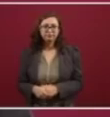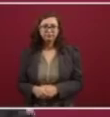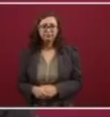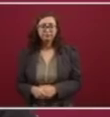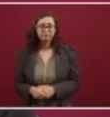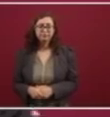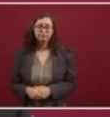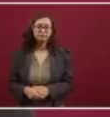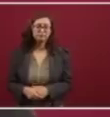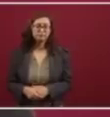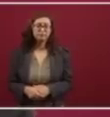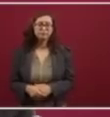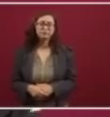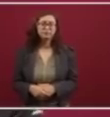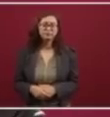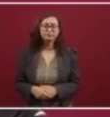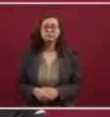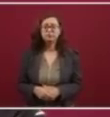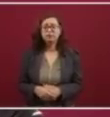Entonces, ¿qué hacer ahí?